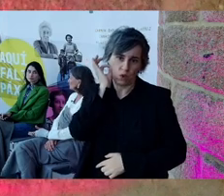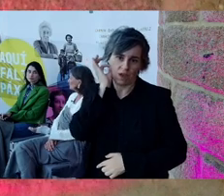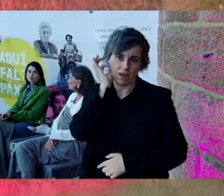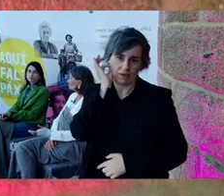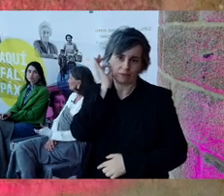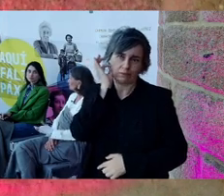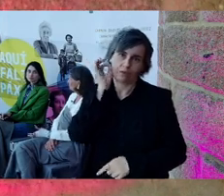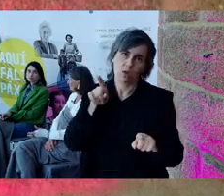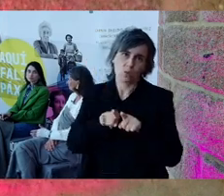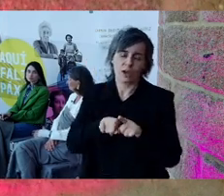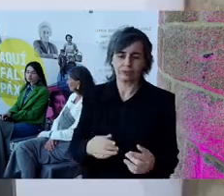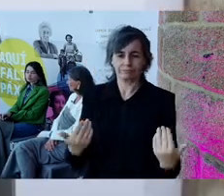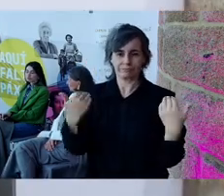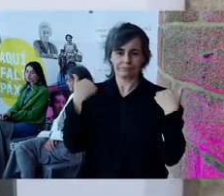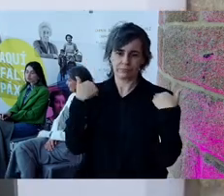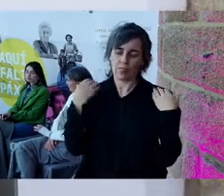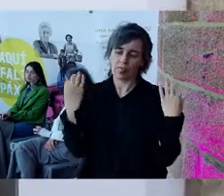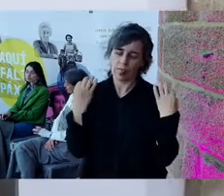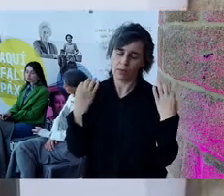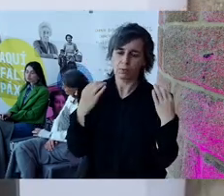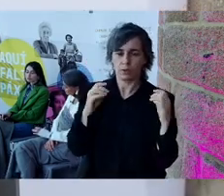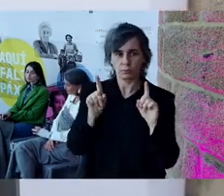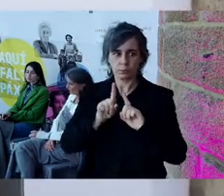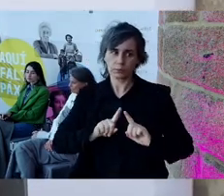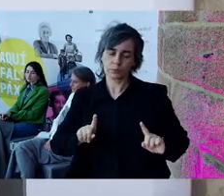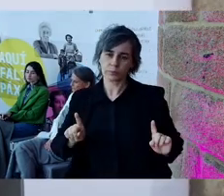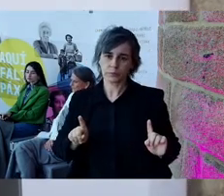obligación de cuidar mucho más su